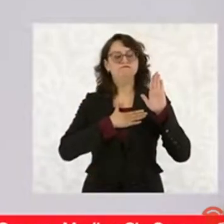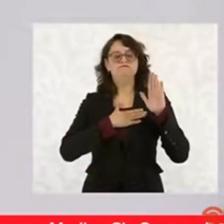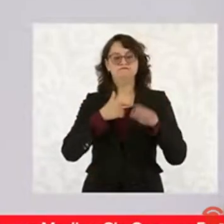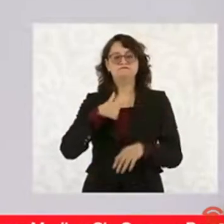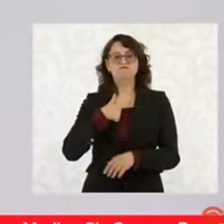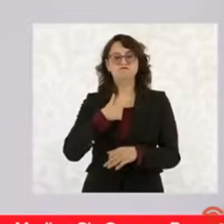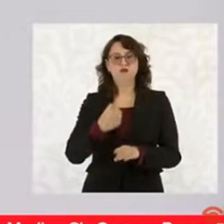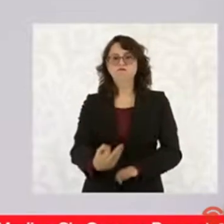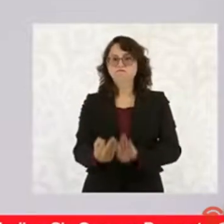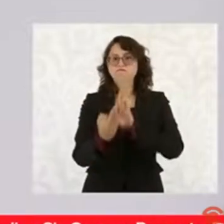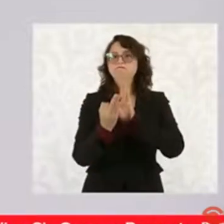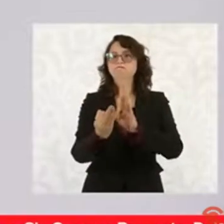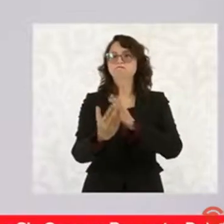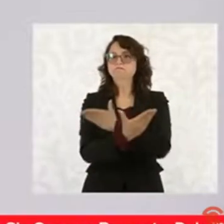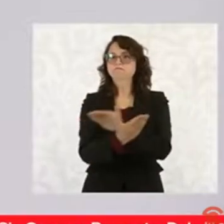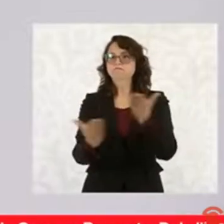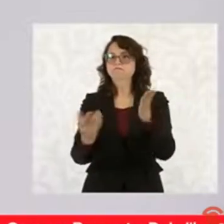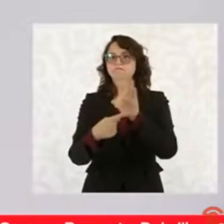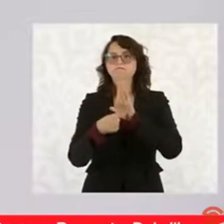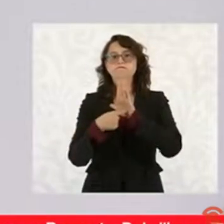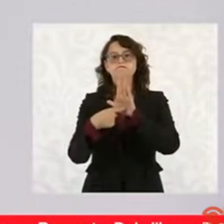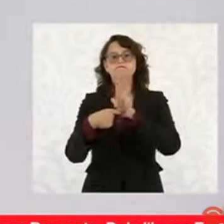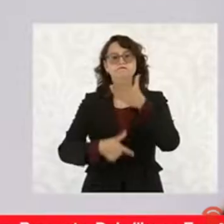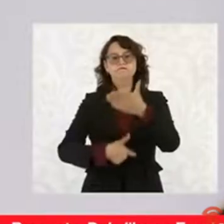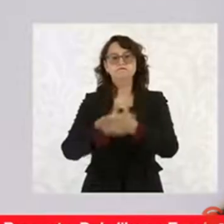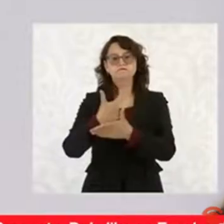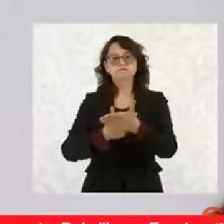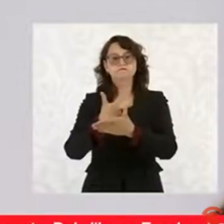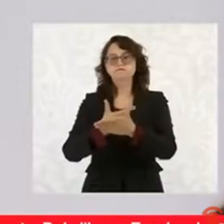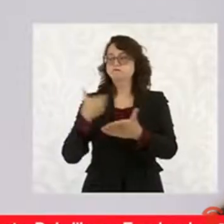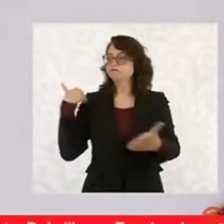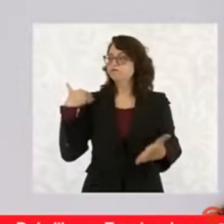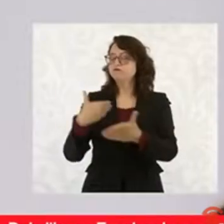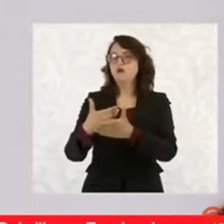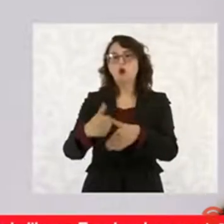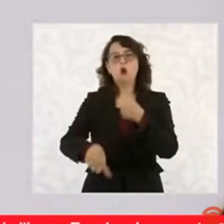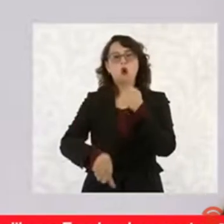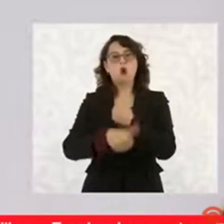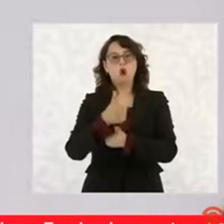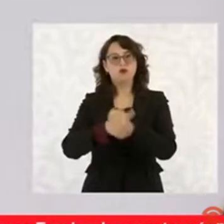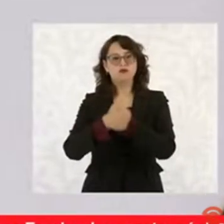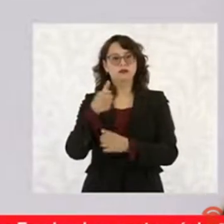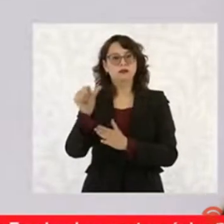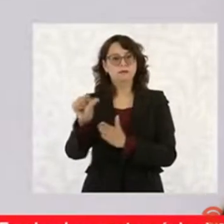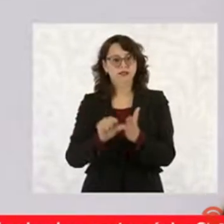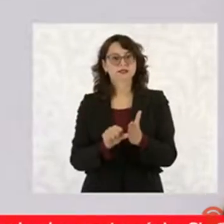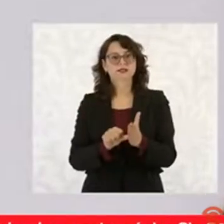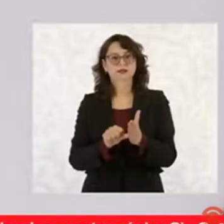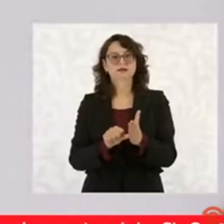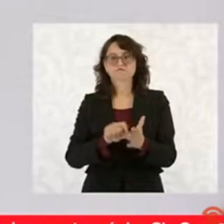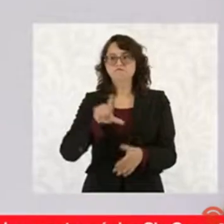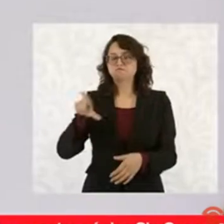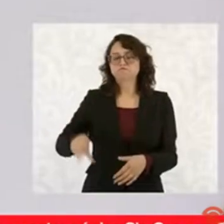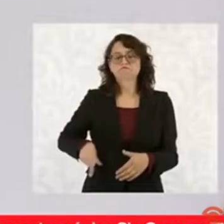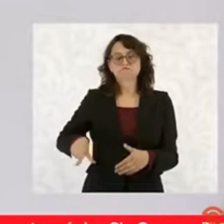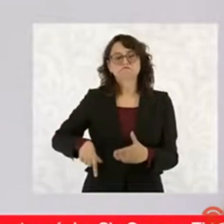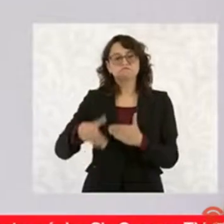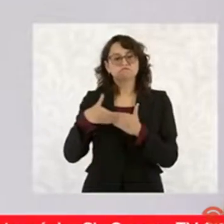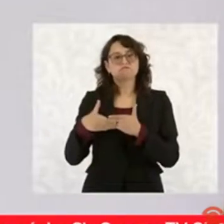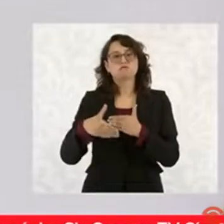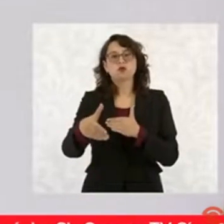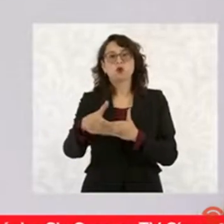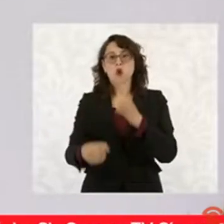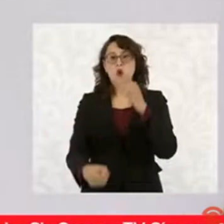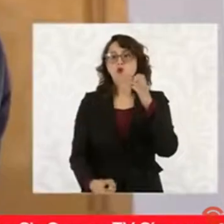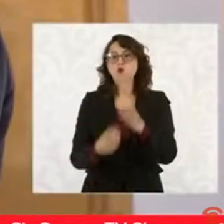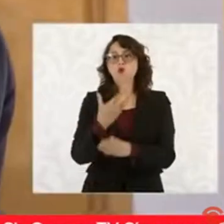pero tenemos mucho también que recordarle a la gente de la oposición, y como decía Poncho, bueno, el día de hoy es el día, pues a lo